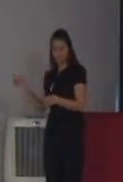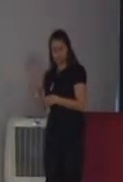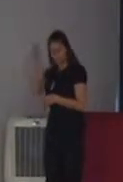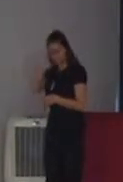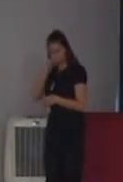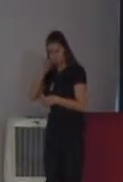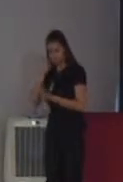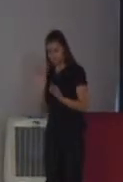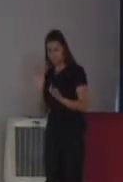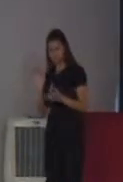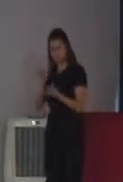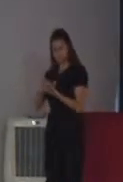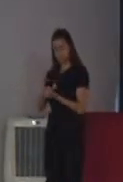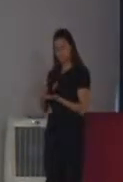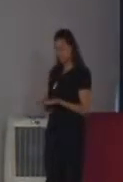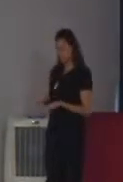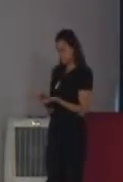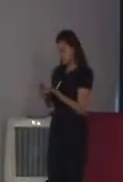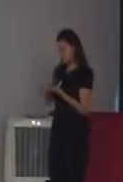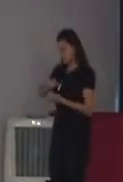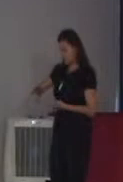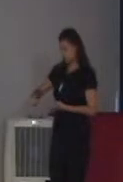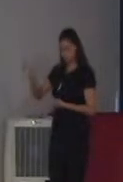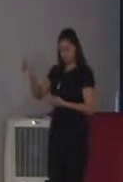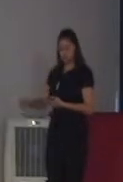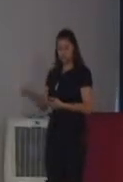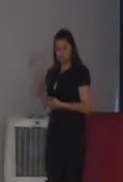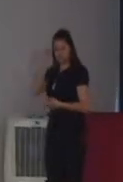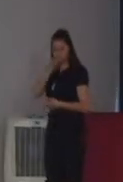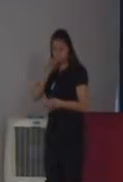hecho de reivindicar el derecho como afrodescendiente,